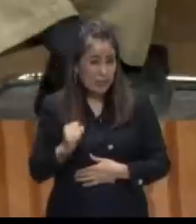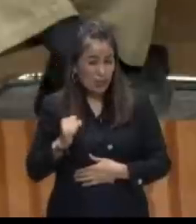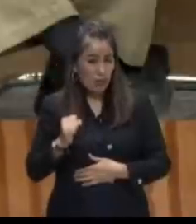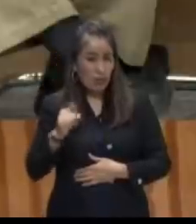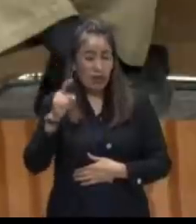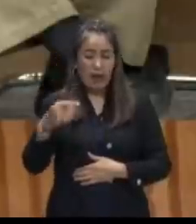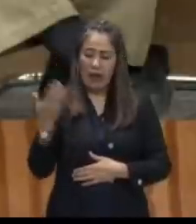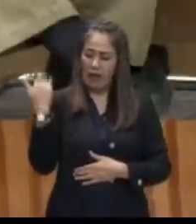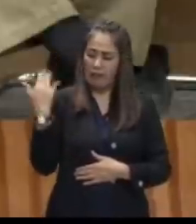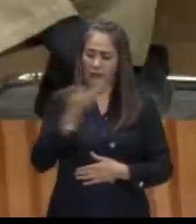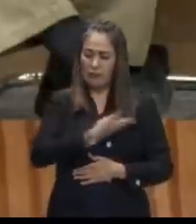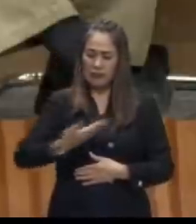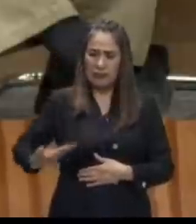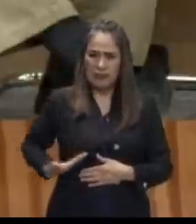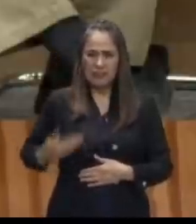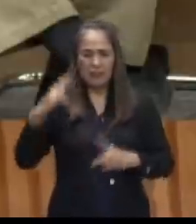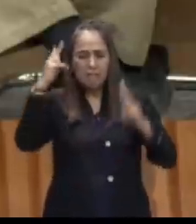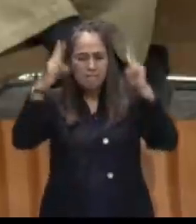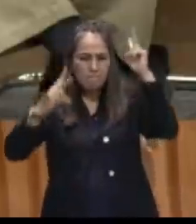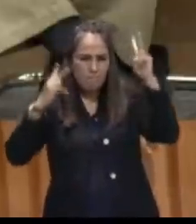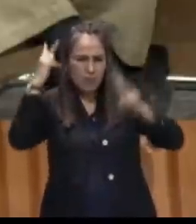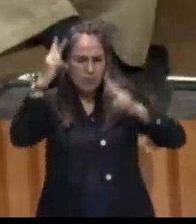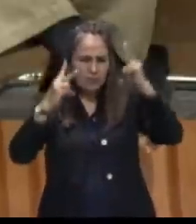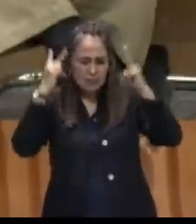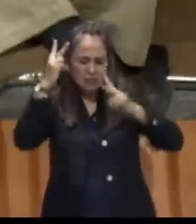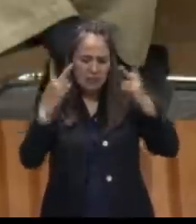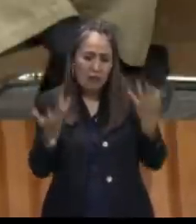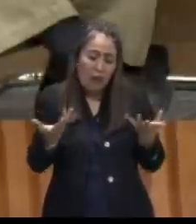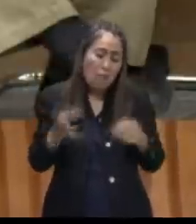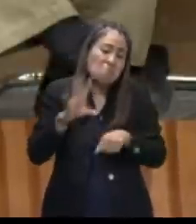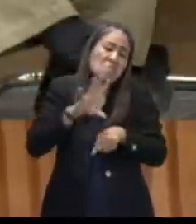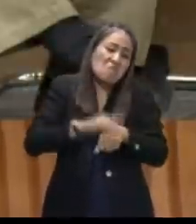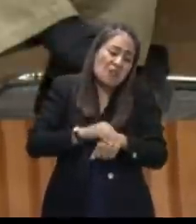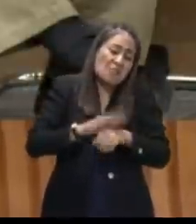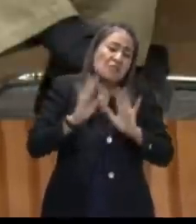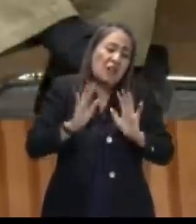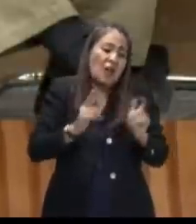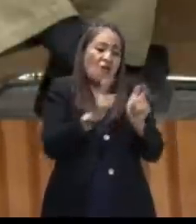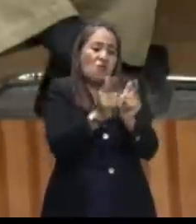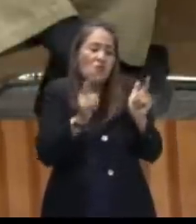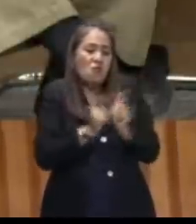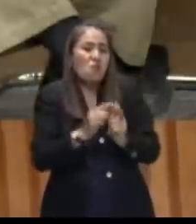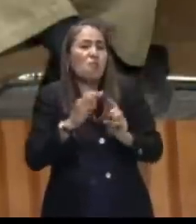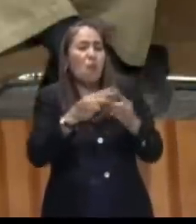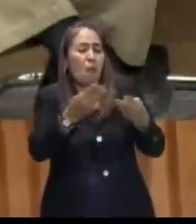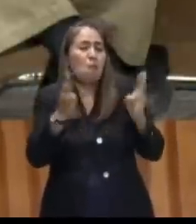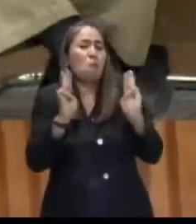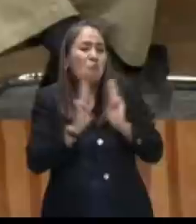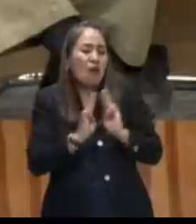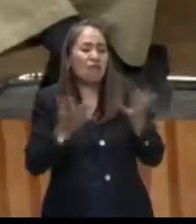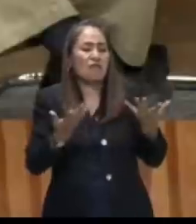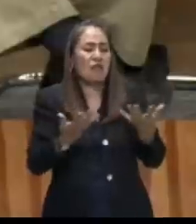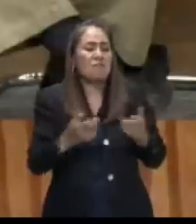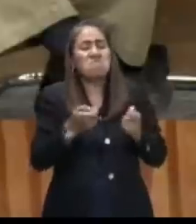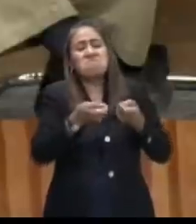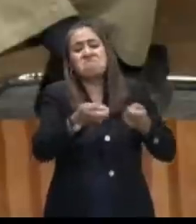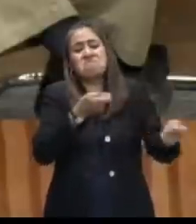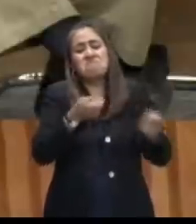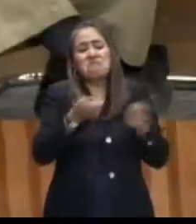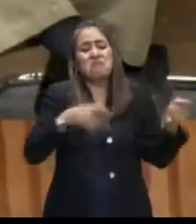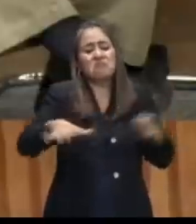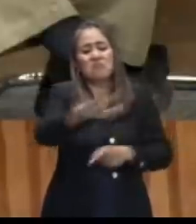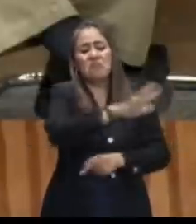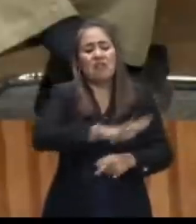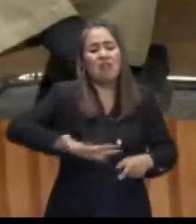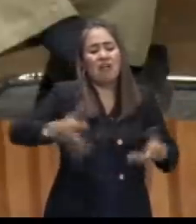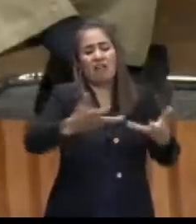presidente justifique que el crimen organizado tenga retenes el control territorial de la población